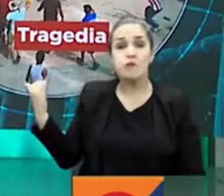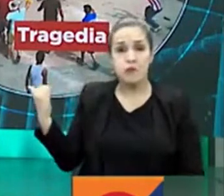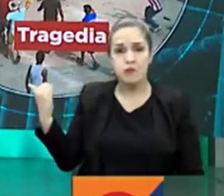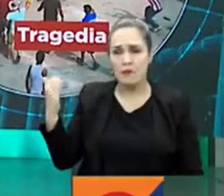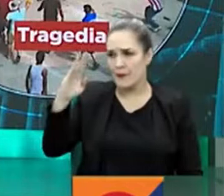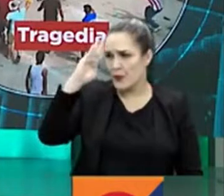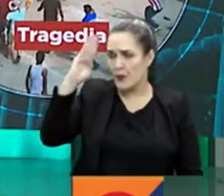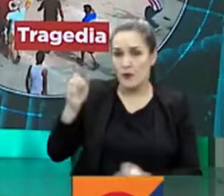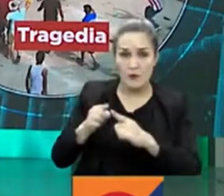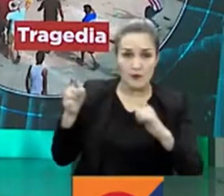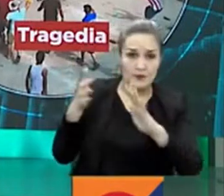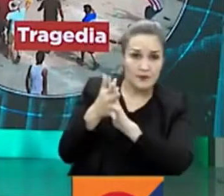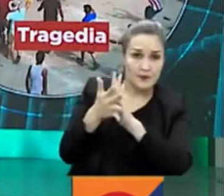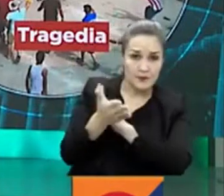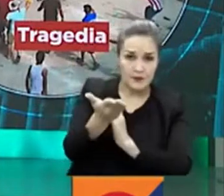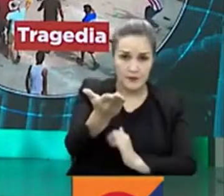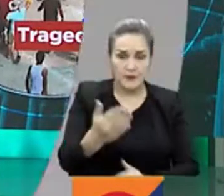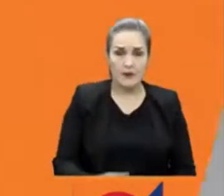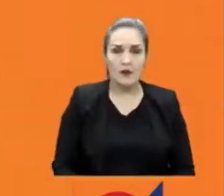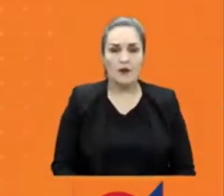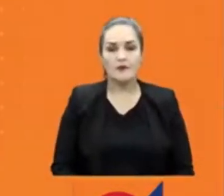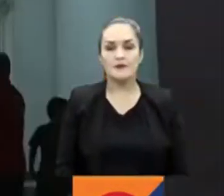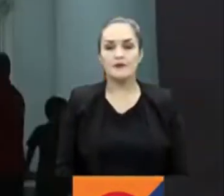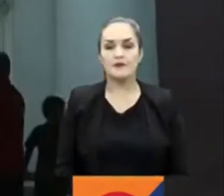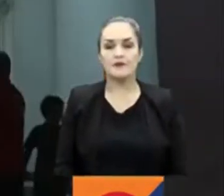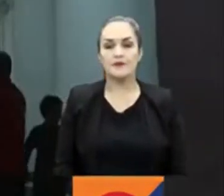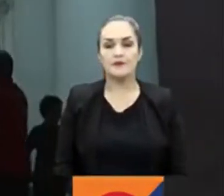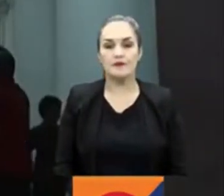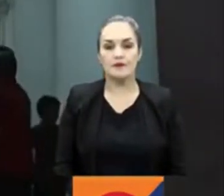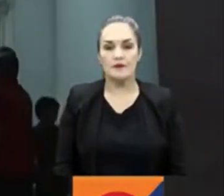Montenegro nos tiene más detalles. Jimmy, adelante. Buenas noches.